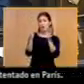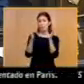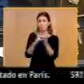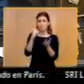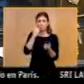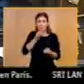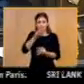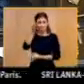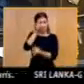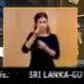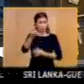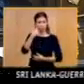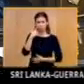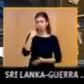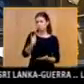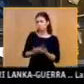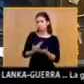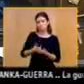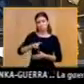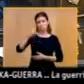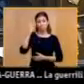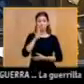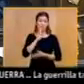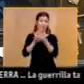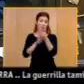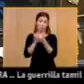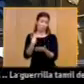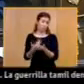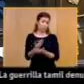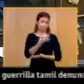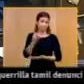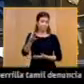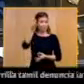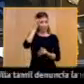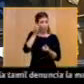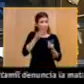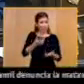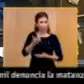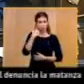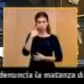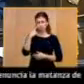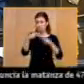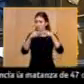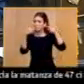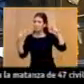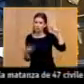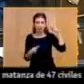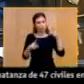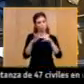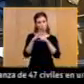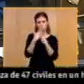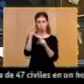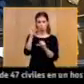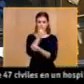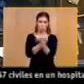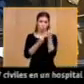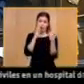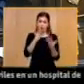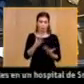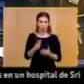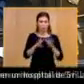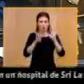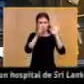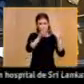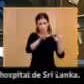encontrará el mejor de los avales a mis posiciones. Los datos arrojan una percepción muy negativa de la situación económica actual. Un